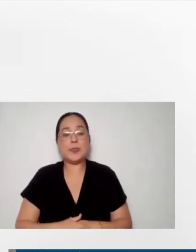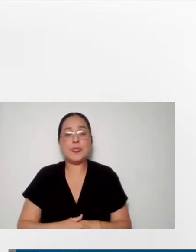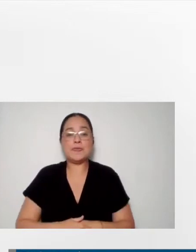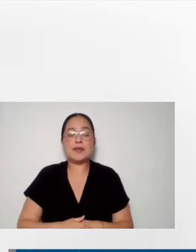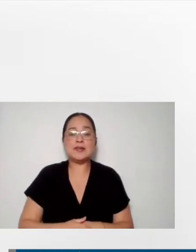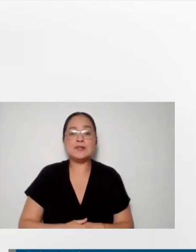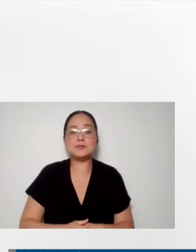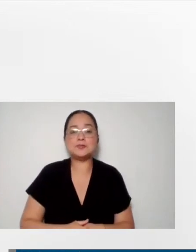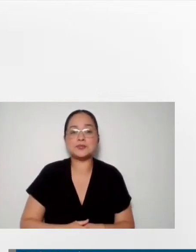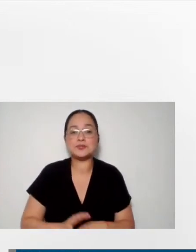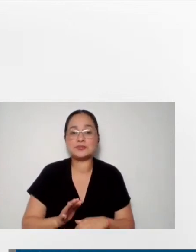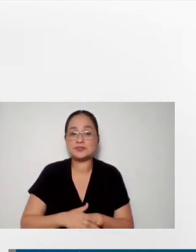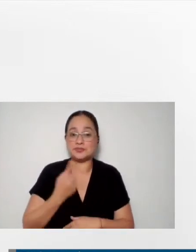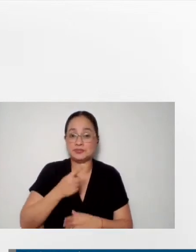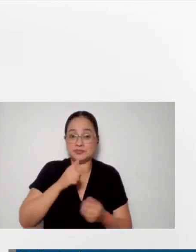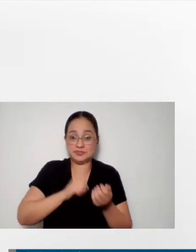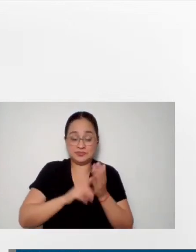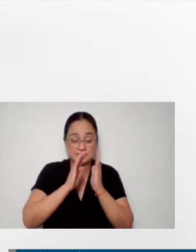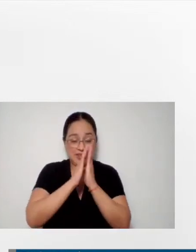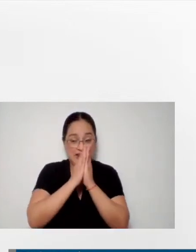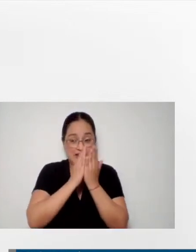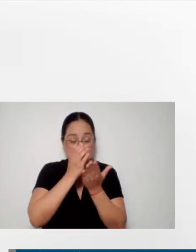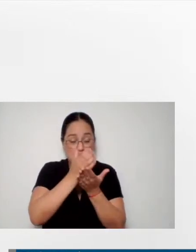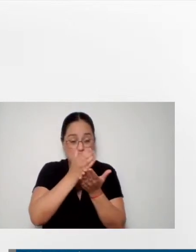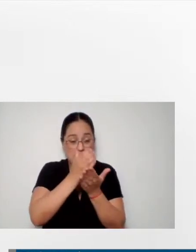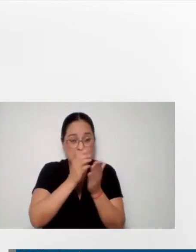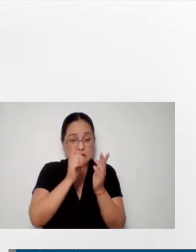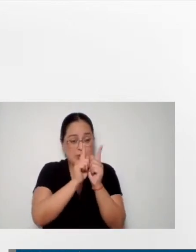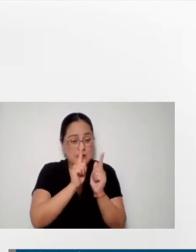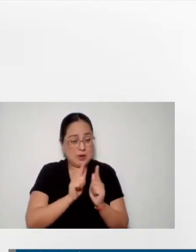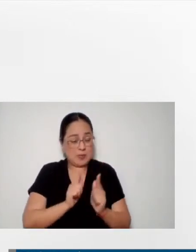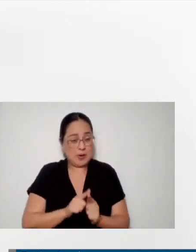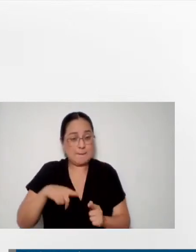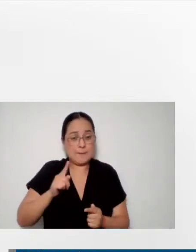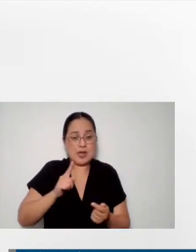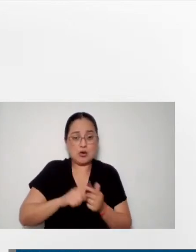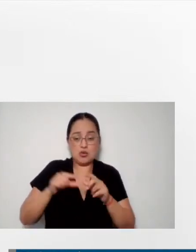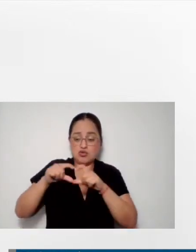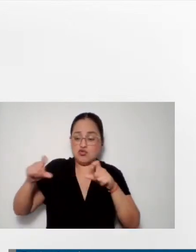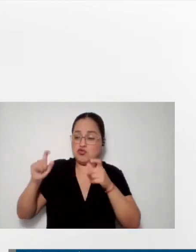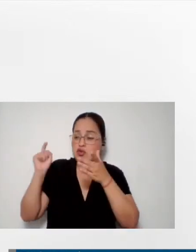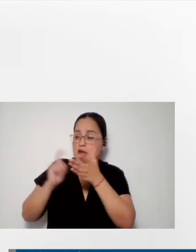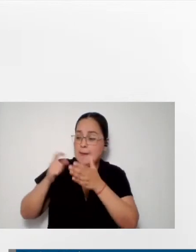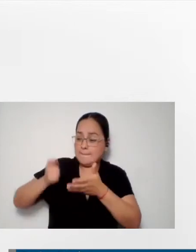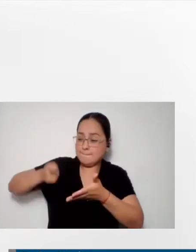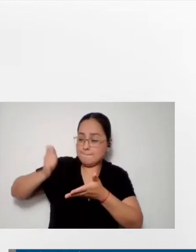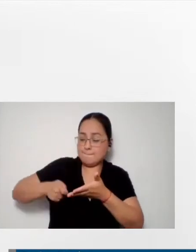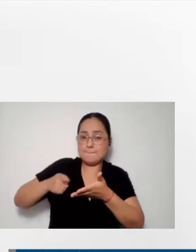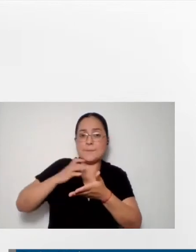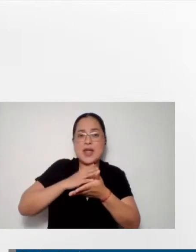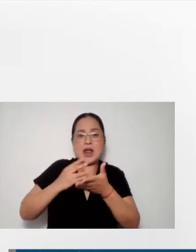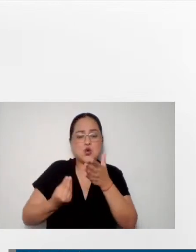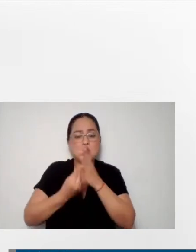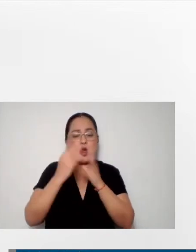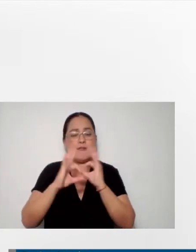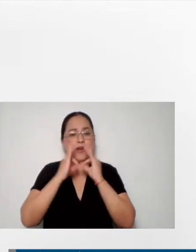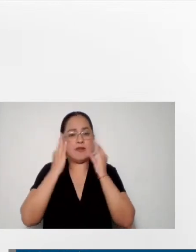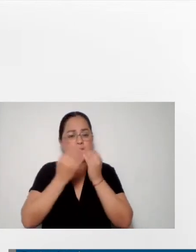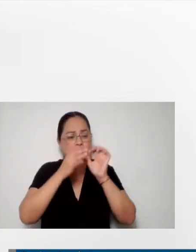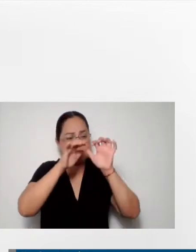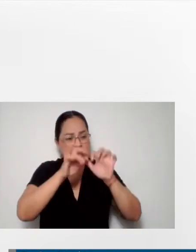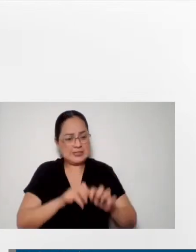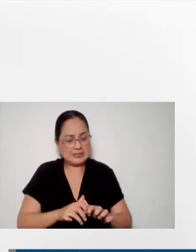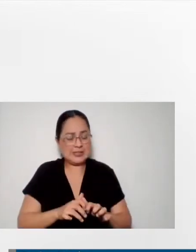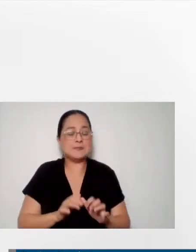¿no? El cuaderno resume, pero las sentencias también tienen otro estilo, tienen otra claridad y me parece que